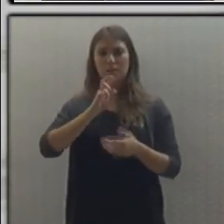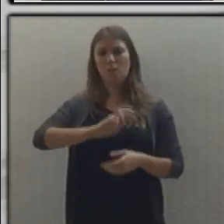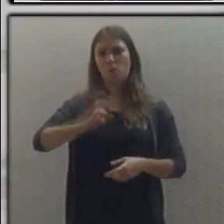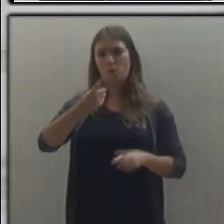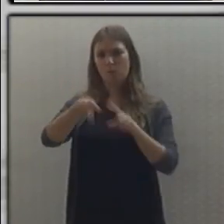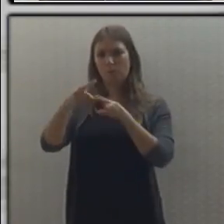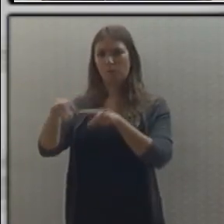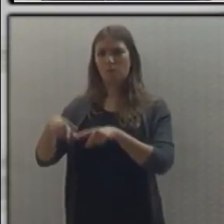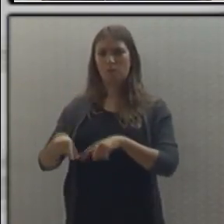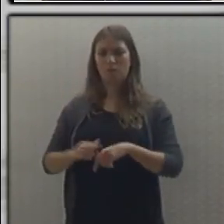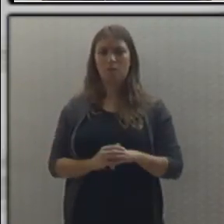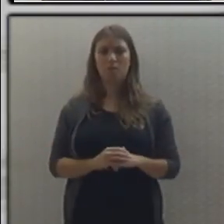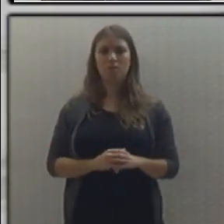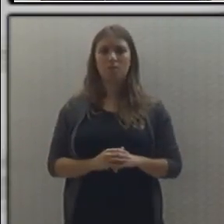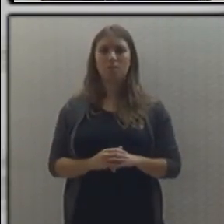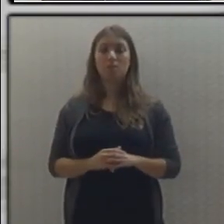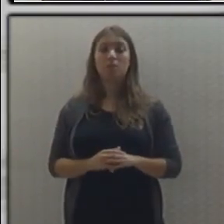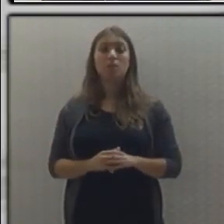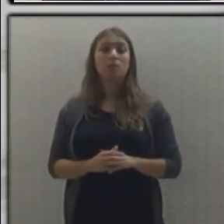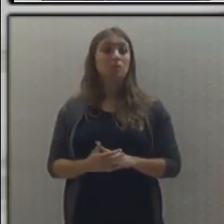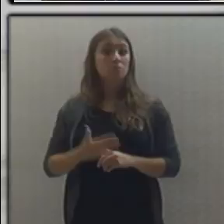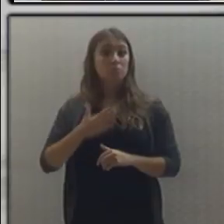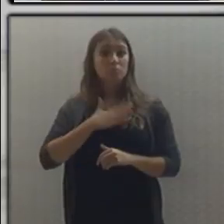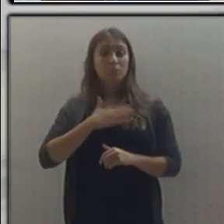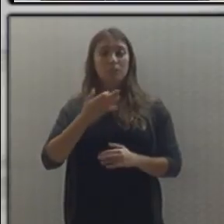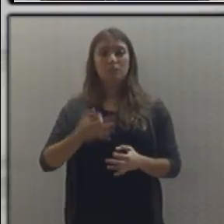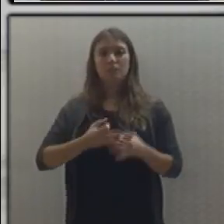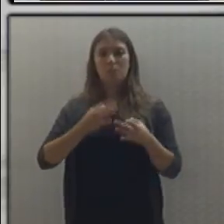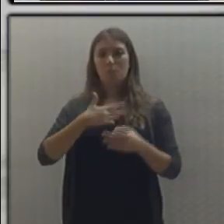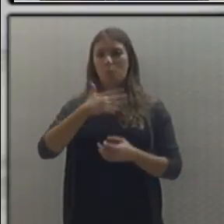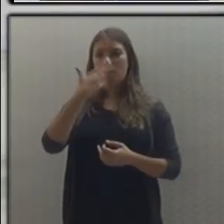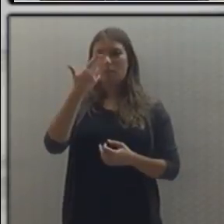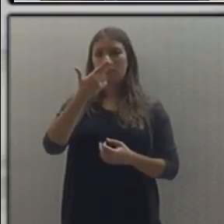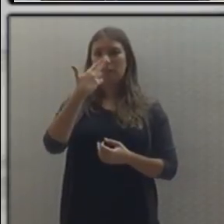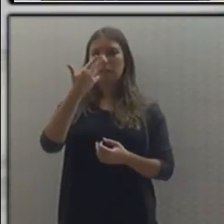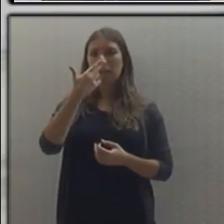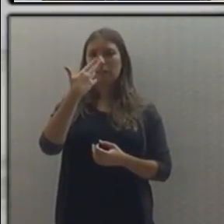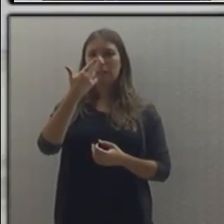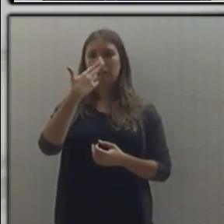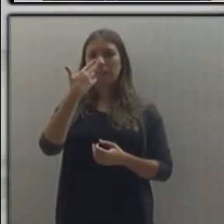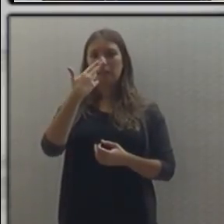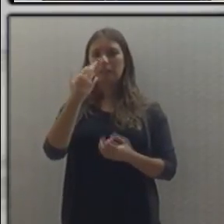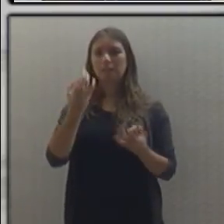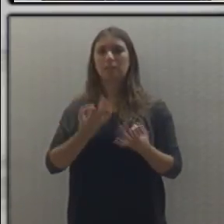¿no? A mí siempre me parece interesante